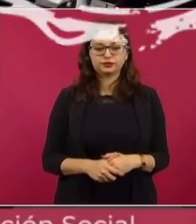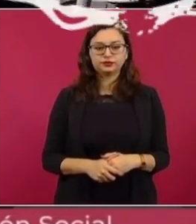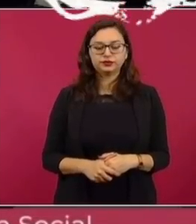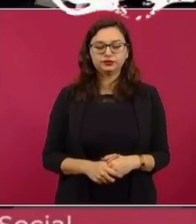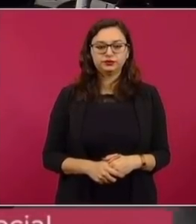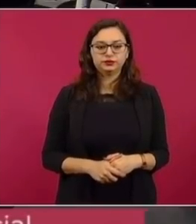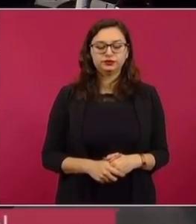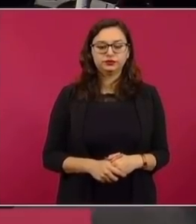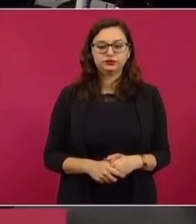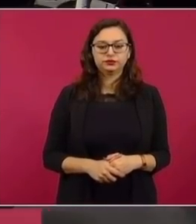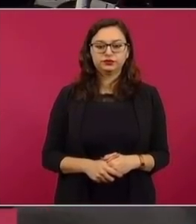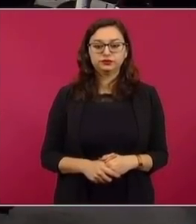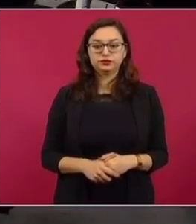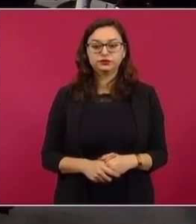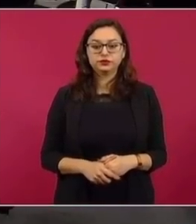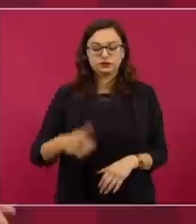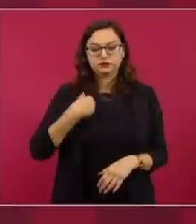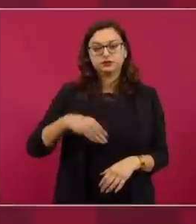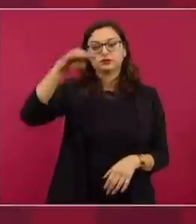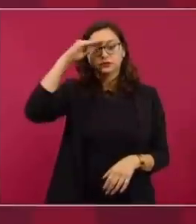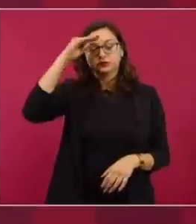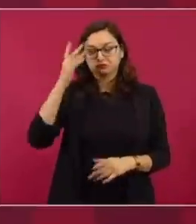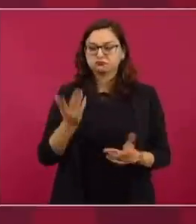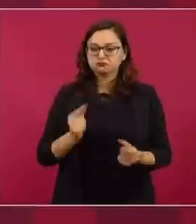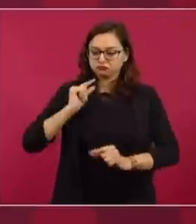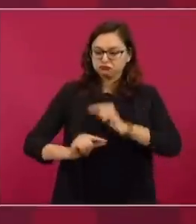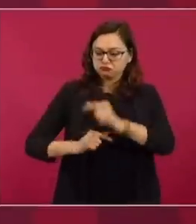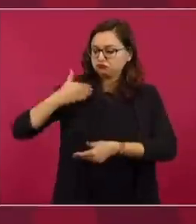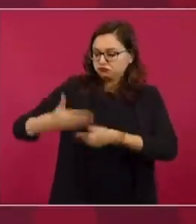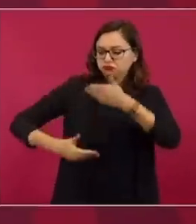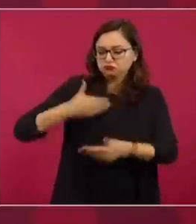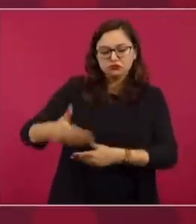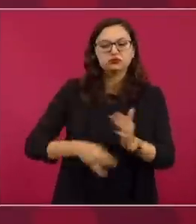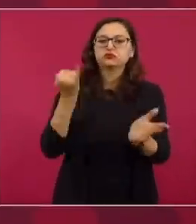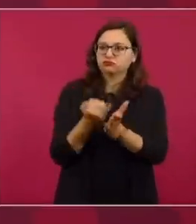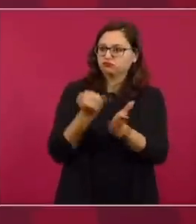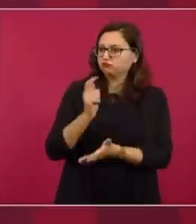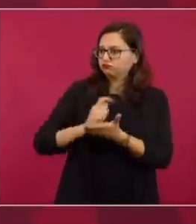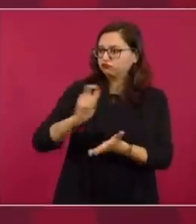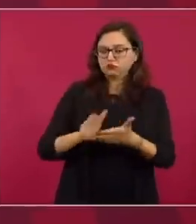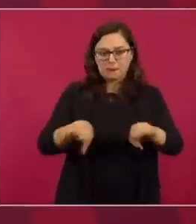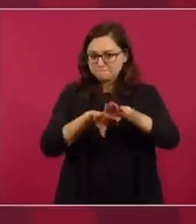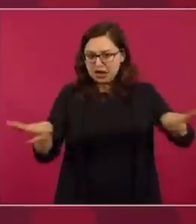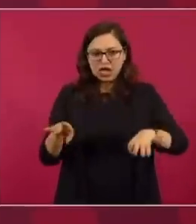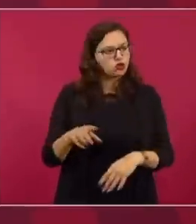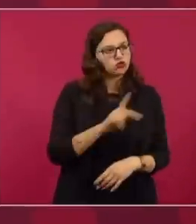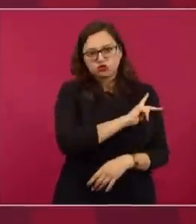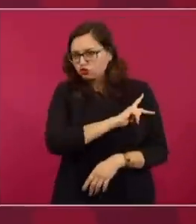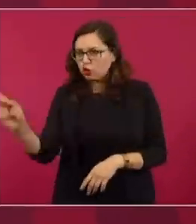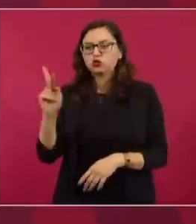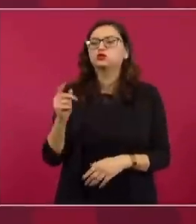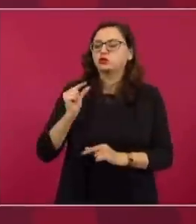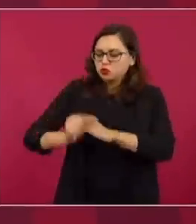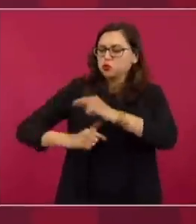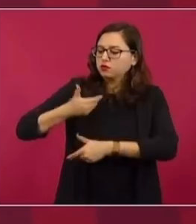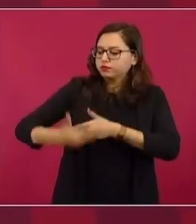Yo pienso que se ha estado avanzando para que no haya privilegios fiscales. Antes